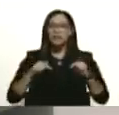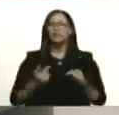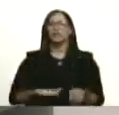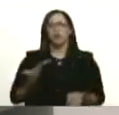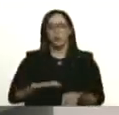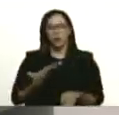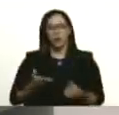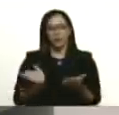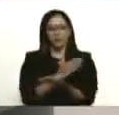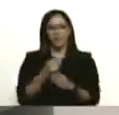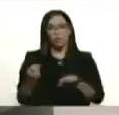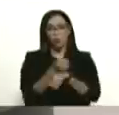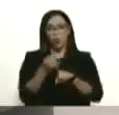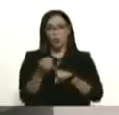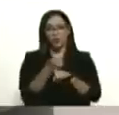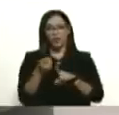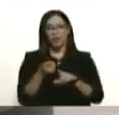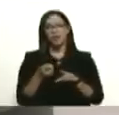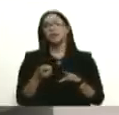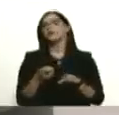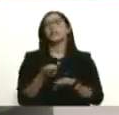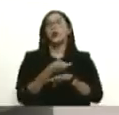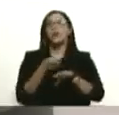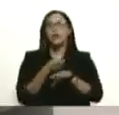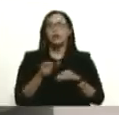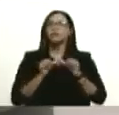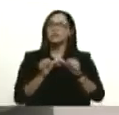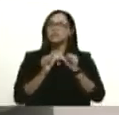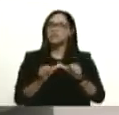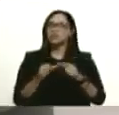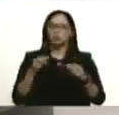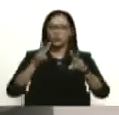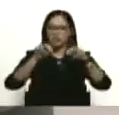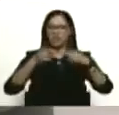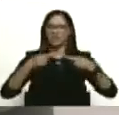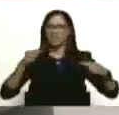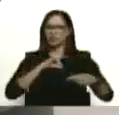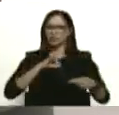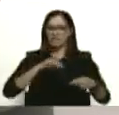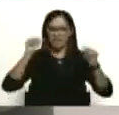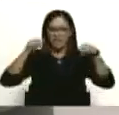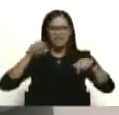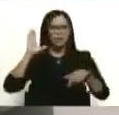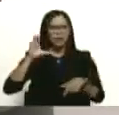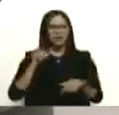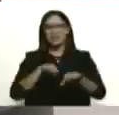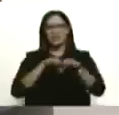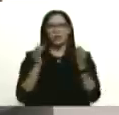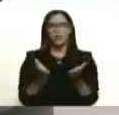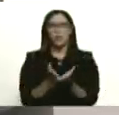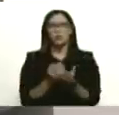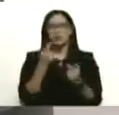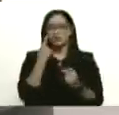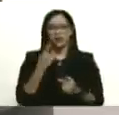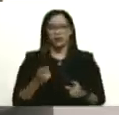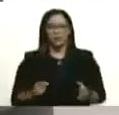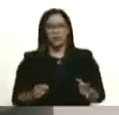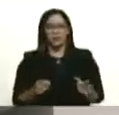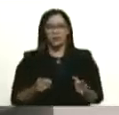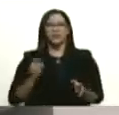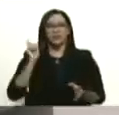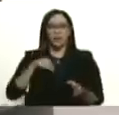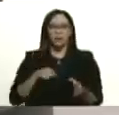para derrotar el golpe. Hoy en día eso se sigue expresando. Tú entras a las redes sociales en este país, incluso en el mundo, y vas a ver